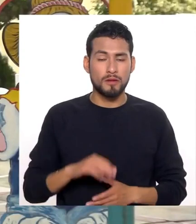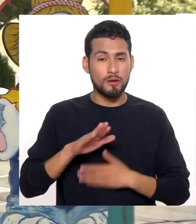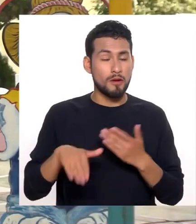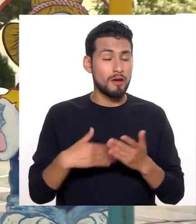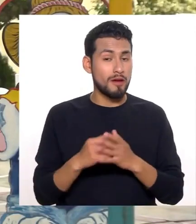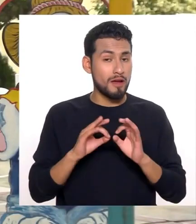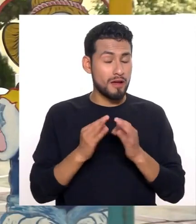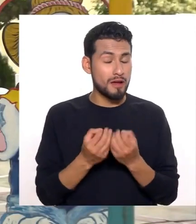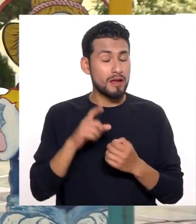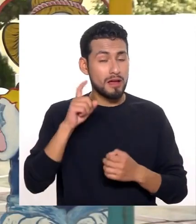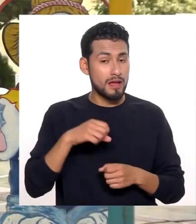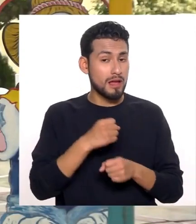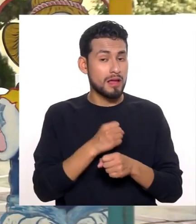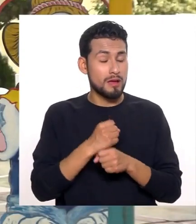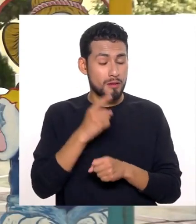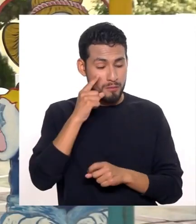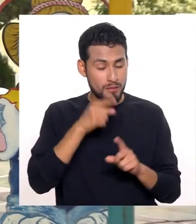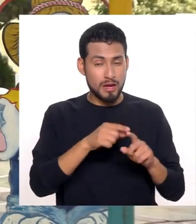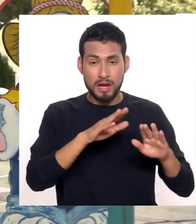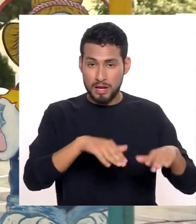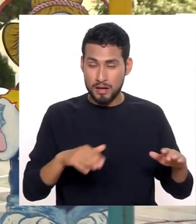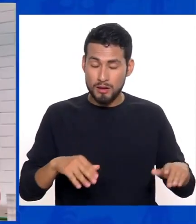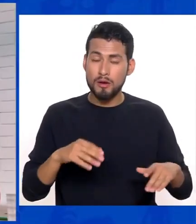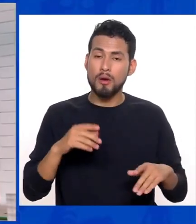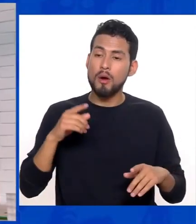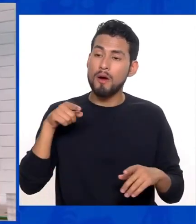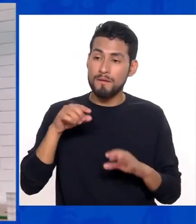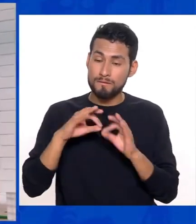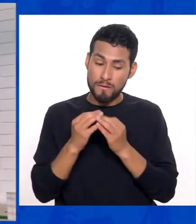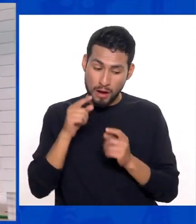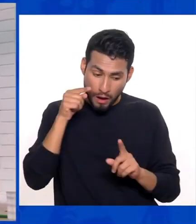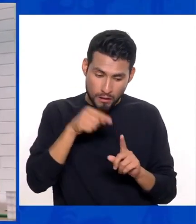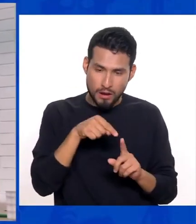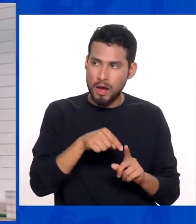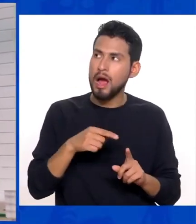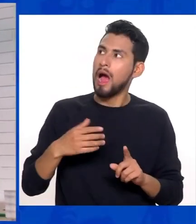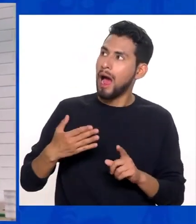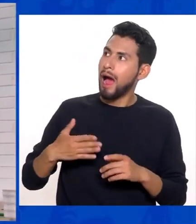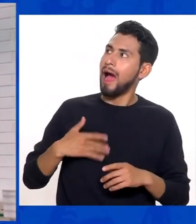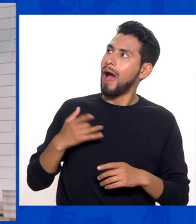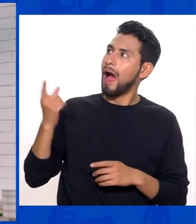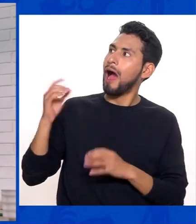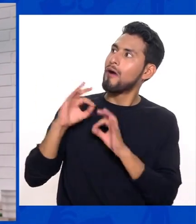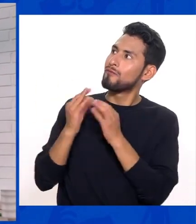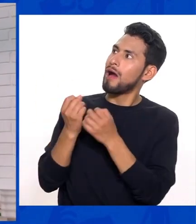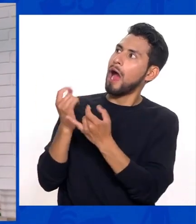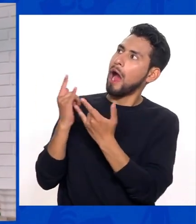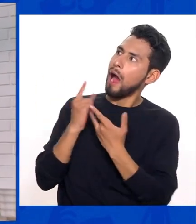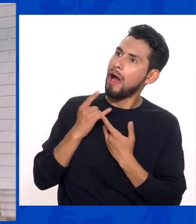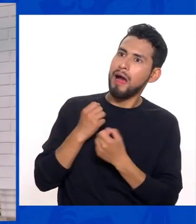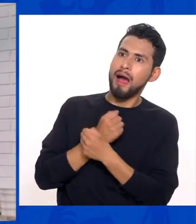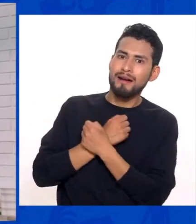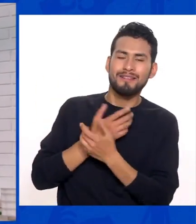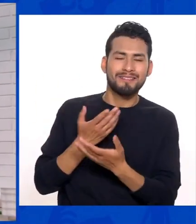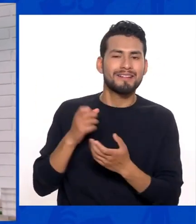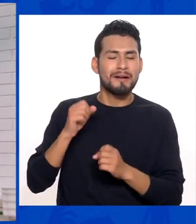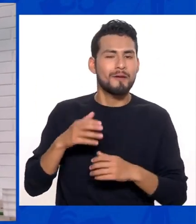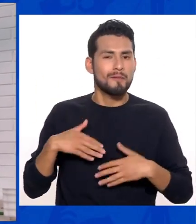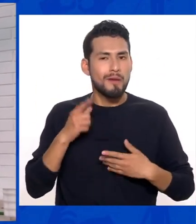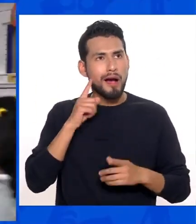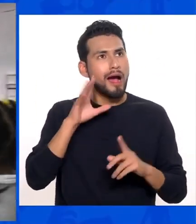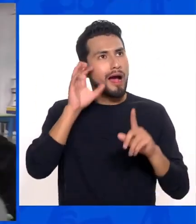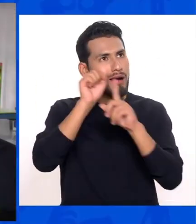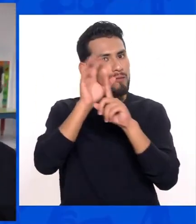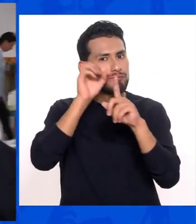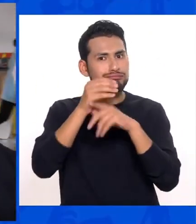Toda la familia tiene que trabajar en pro del niño para que él pueda sentir el amor de su familia y de esa manera pueda tener